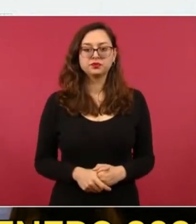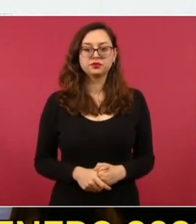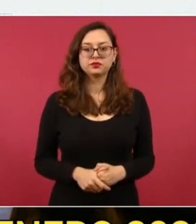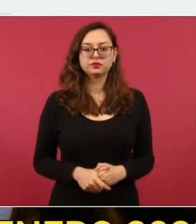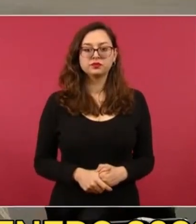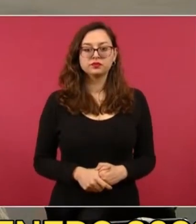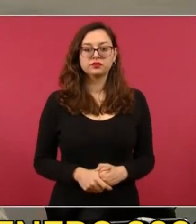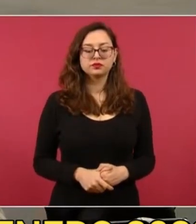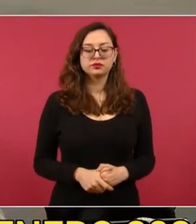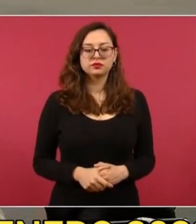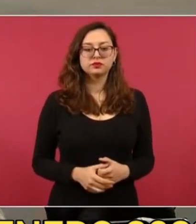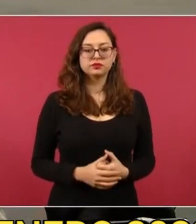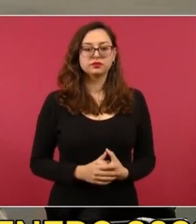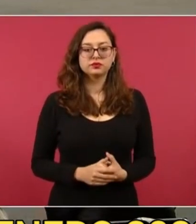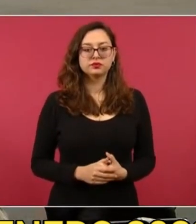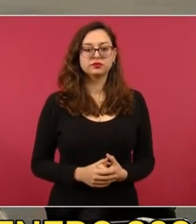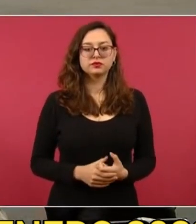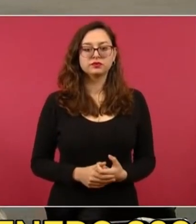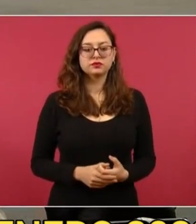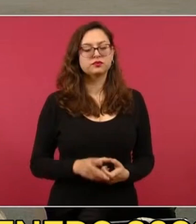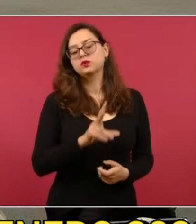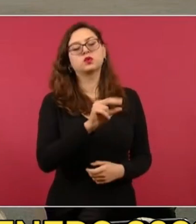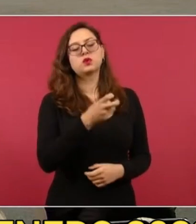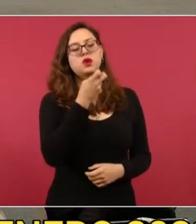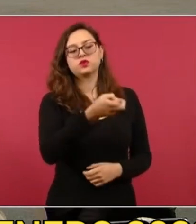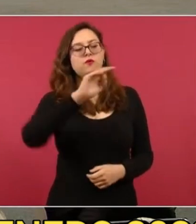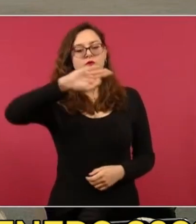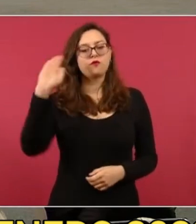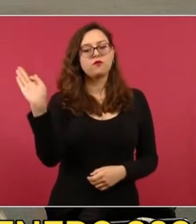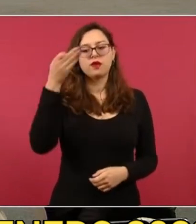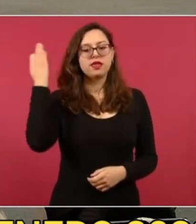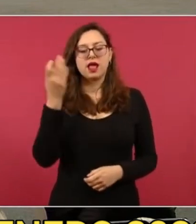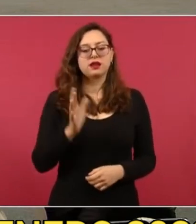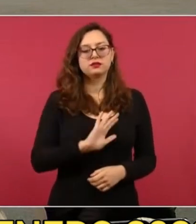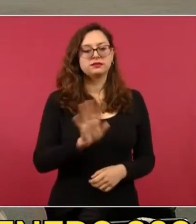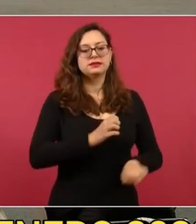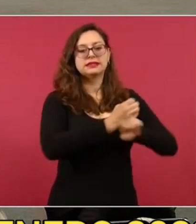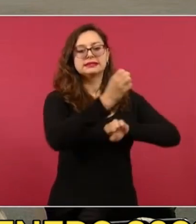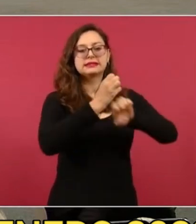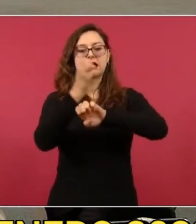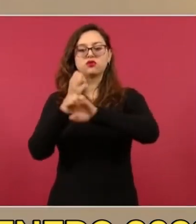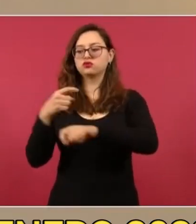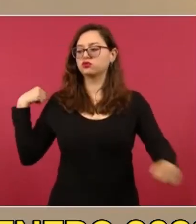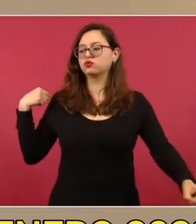No, eso es lo que hemos logrado en general, pero los estados.